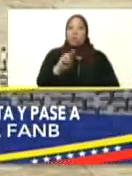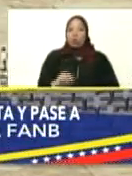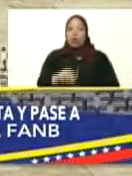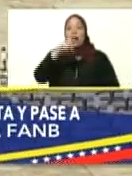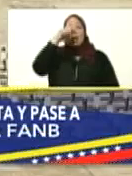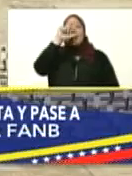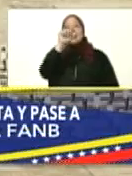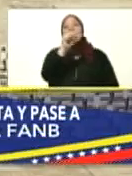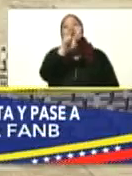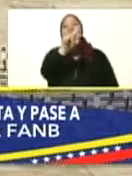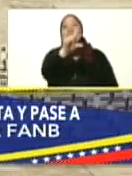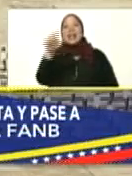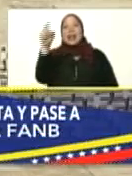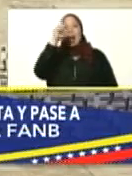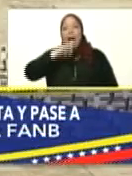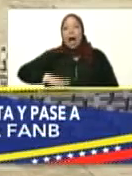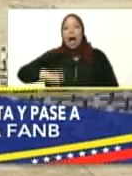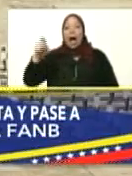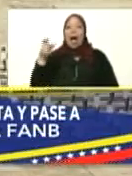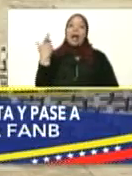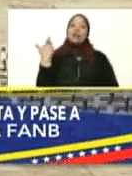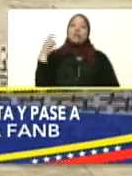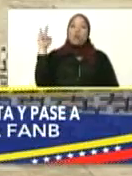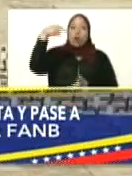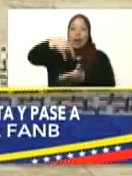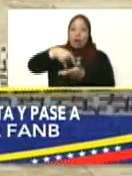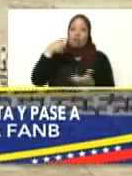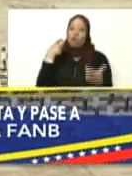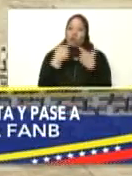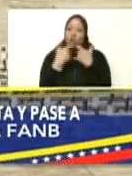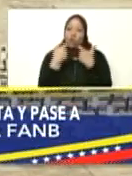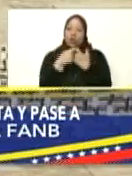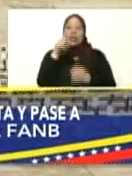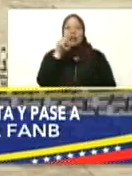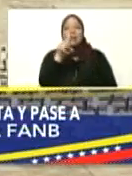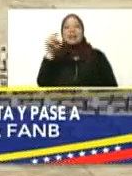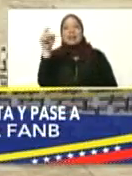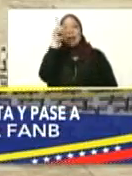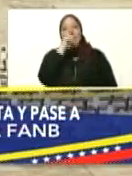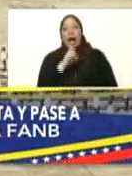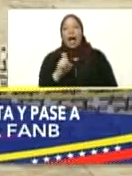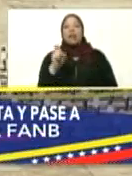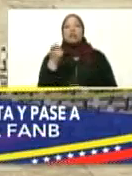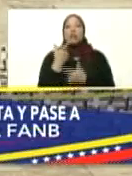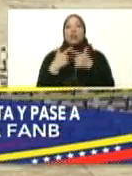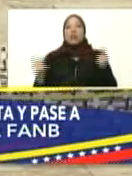Carabobo y Centenario de la Aviación Militar Bolivariana.